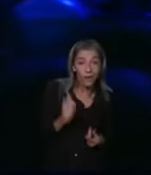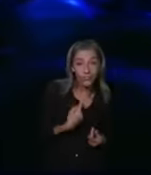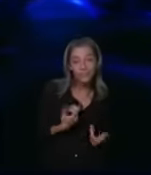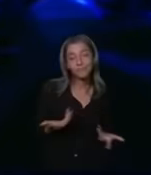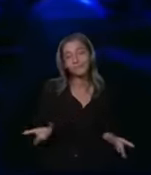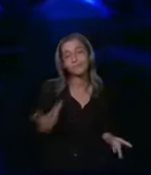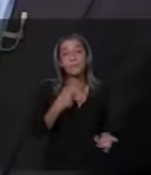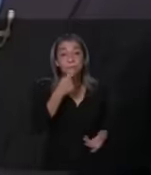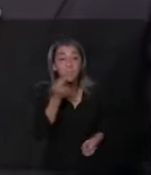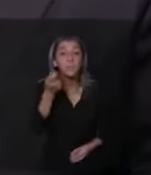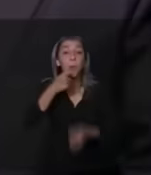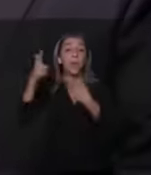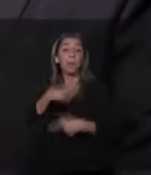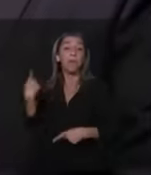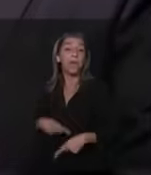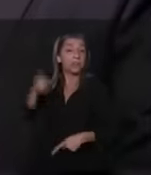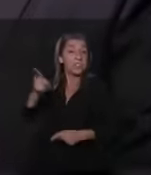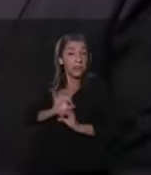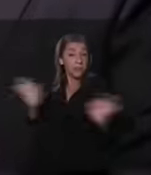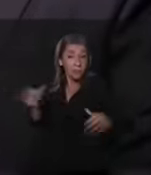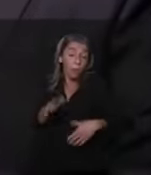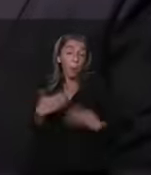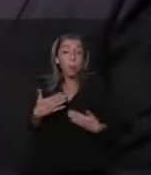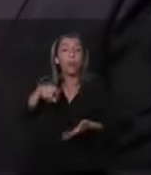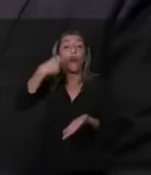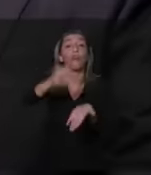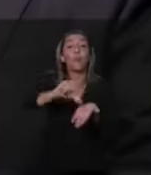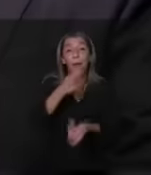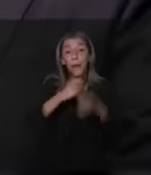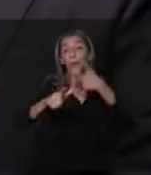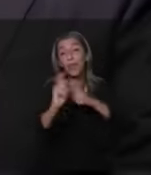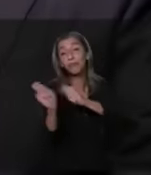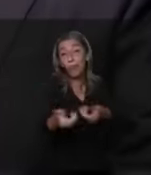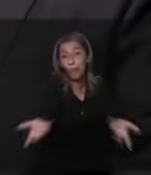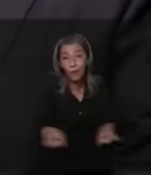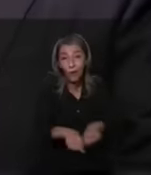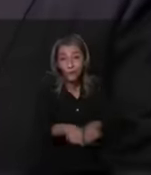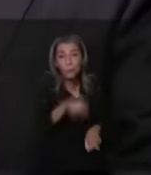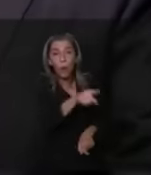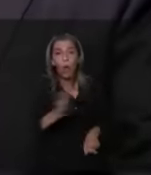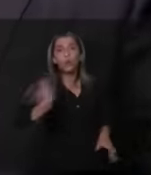no se lo vendés a los chinos, se los podría vender a otro. Deja de asustar a la gente con la pérdida de puestos de trabajo.